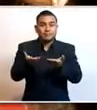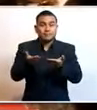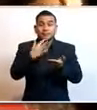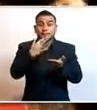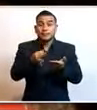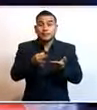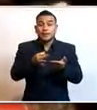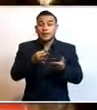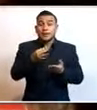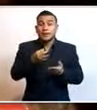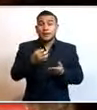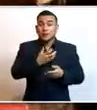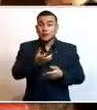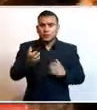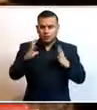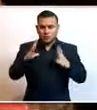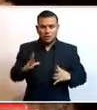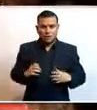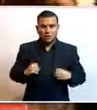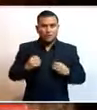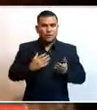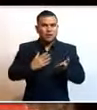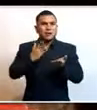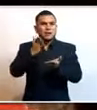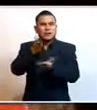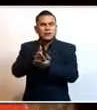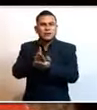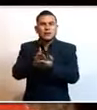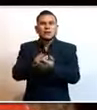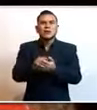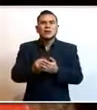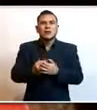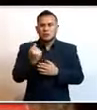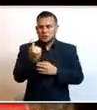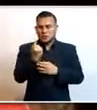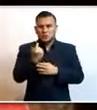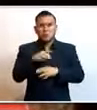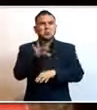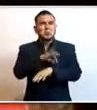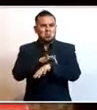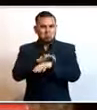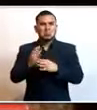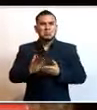Si no quiere ayudar a través del gobierno, no quiere ayudar a través de las alcaldías, pues ayude solo usted mismo.